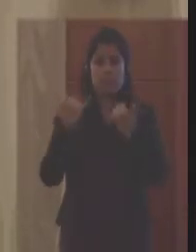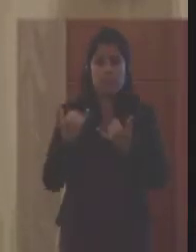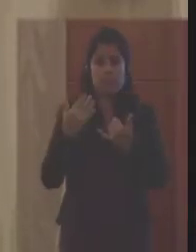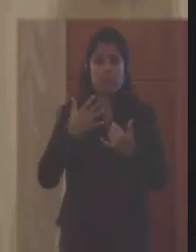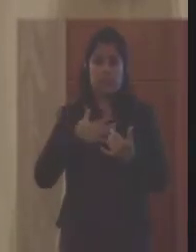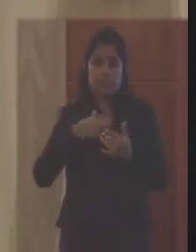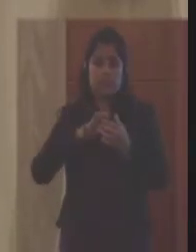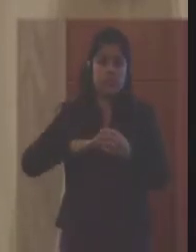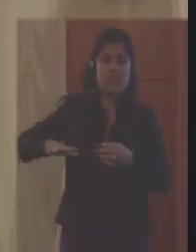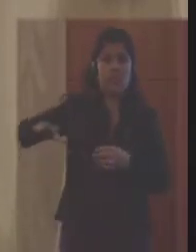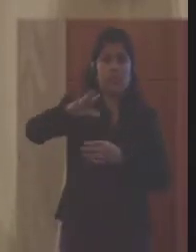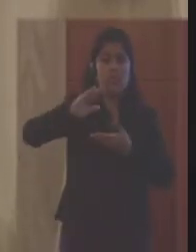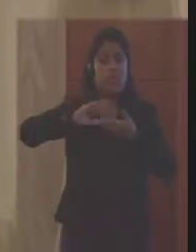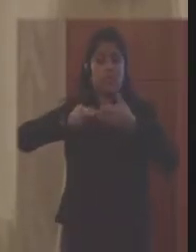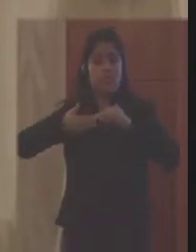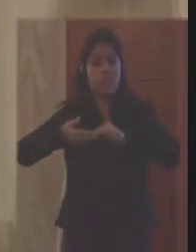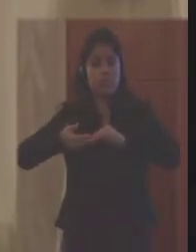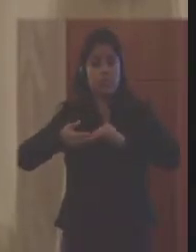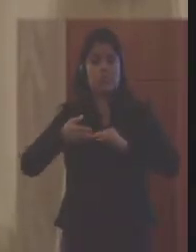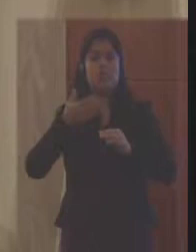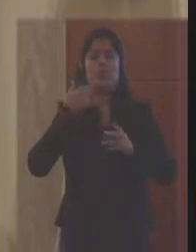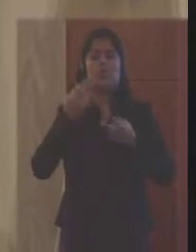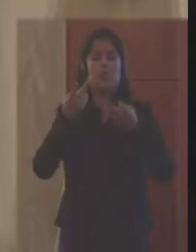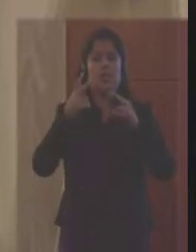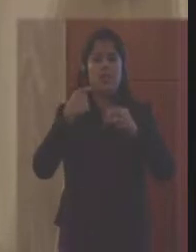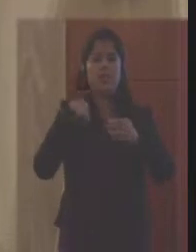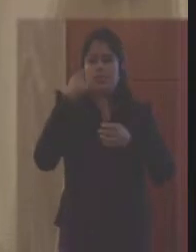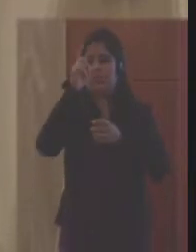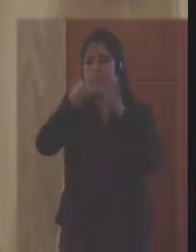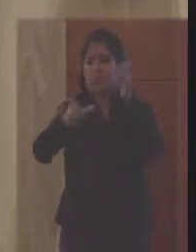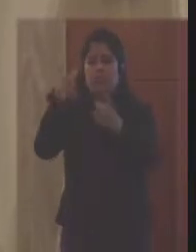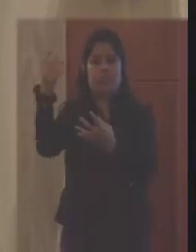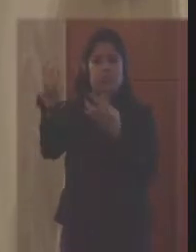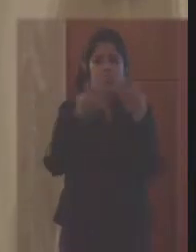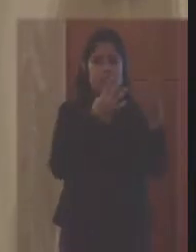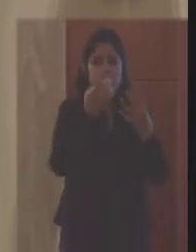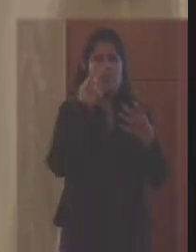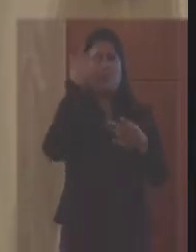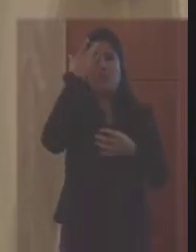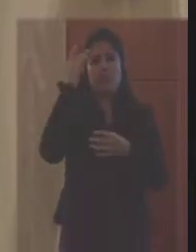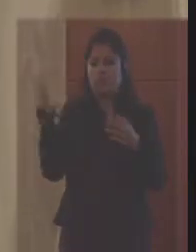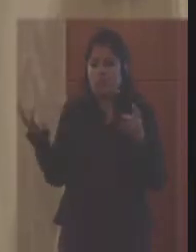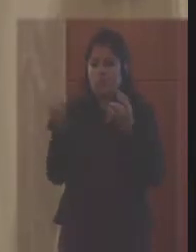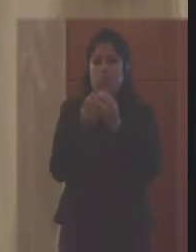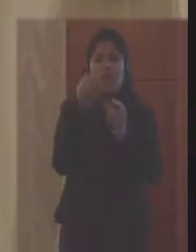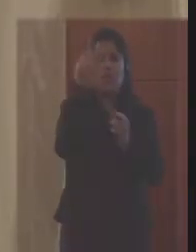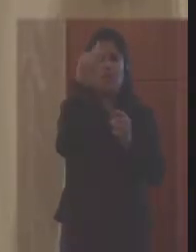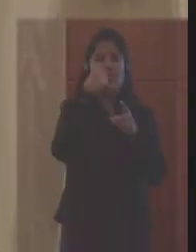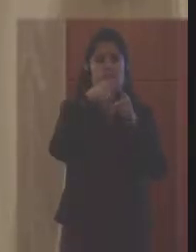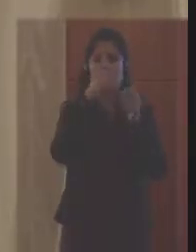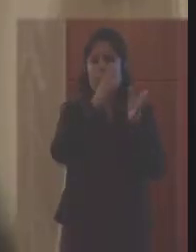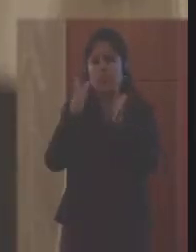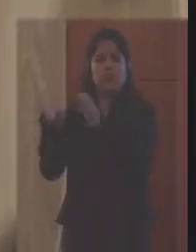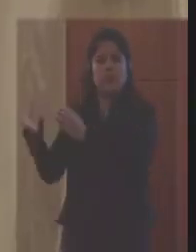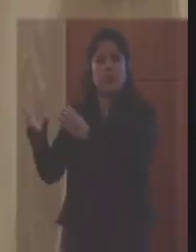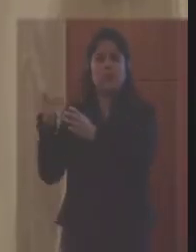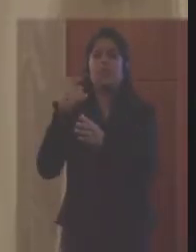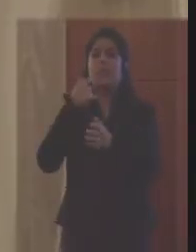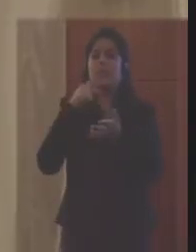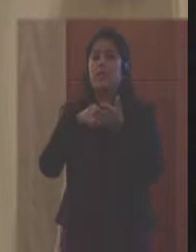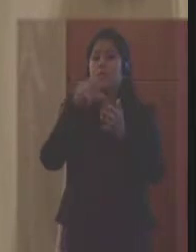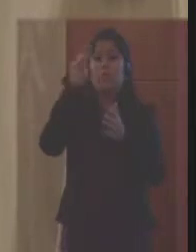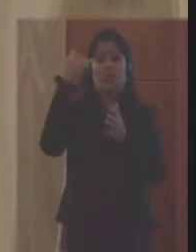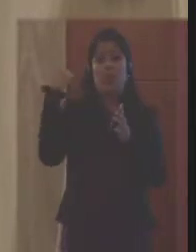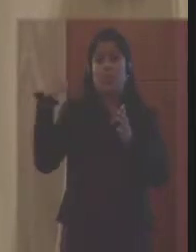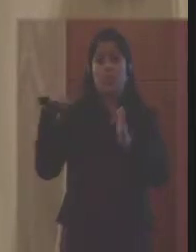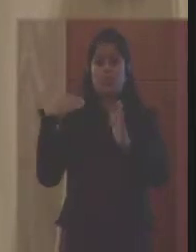construyen tanto el sector comunitario, el privado y el público, porque se conjugan los 3 elementos en muchas oportunidades. Al no existir